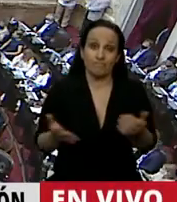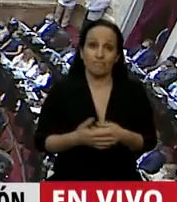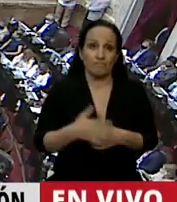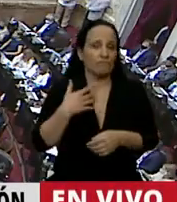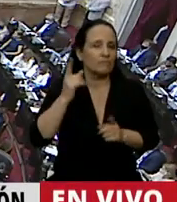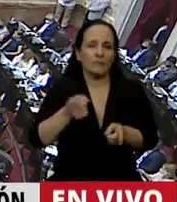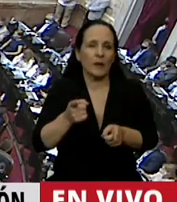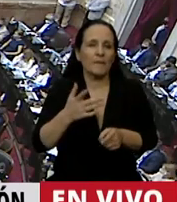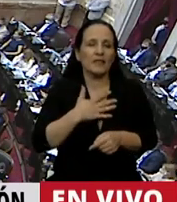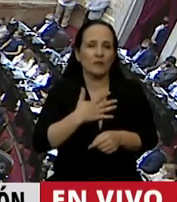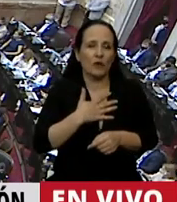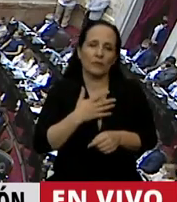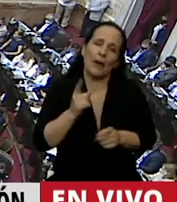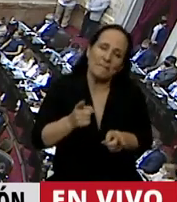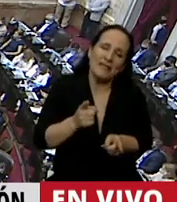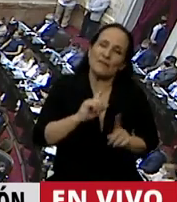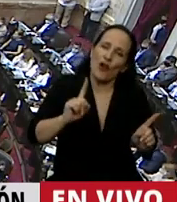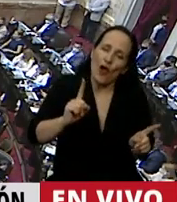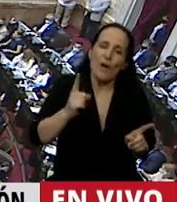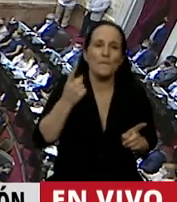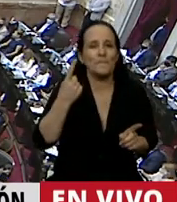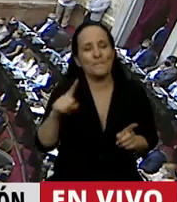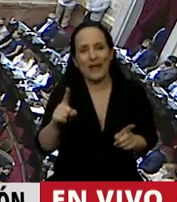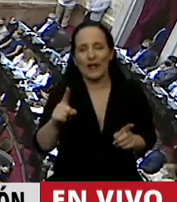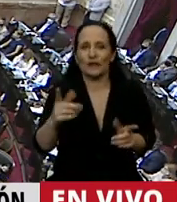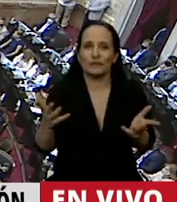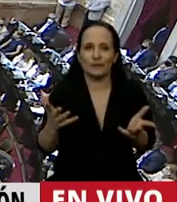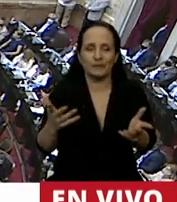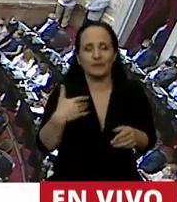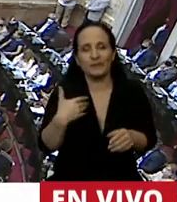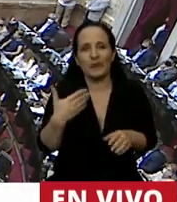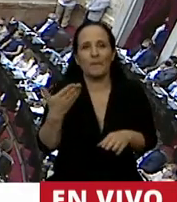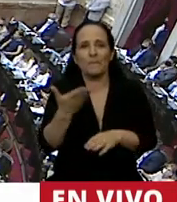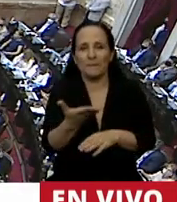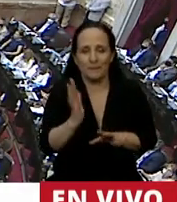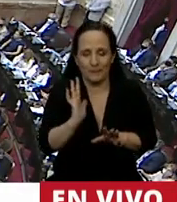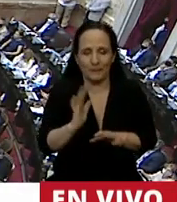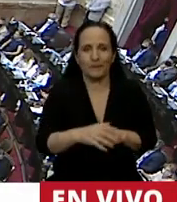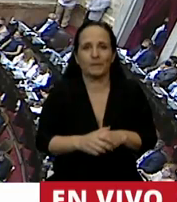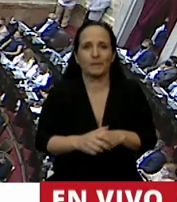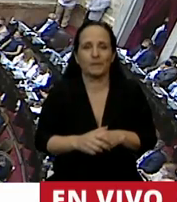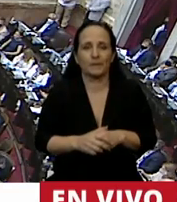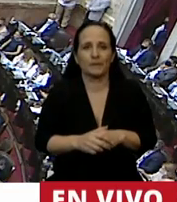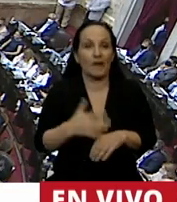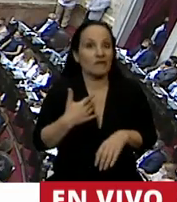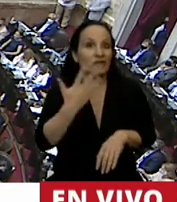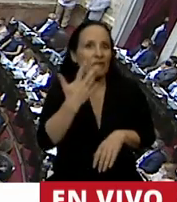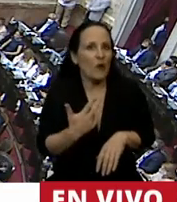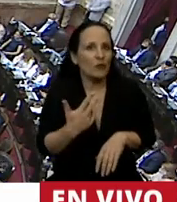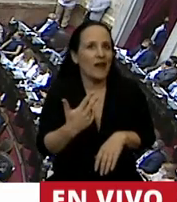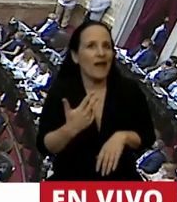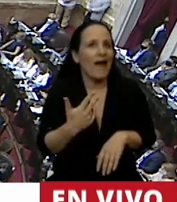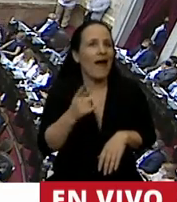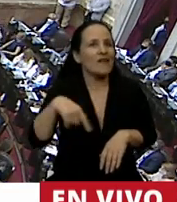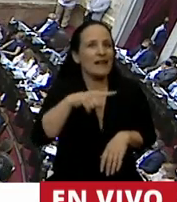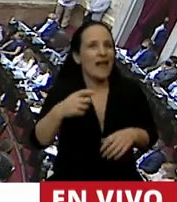También en el mismo sentido, bueno, no en el mismo sentido, pero también para plantear una moción. A mí me gustaría ver si no podemos